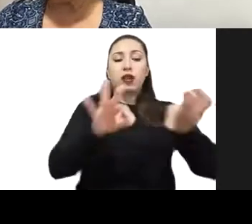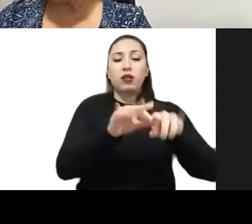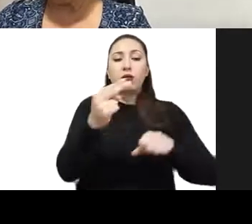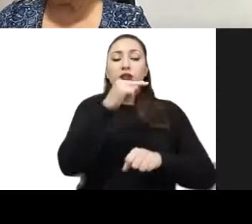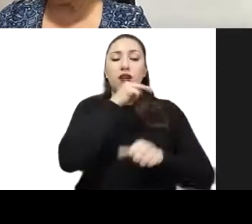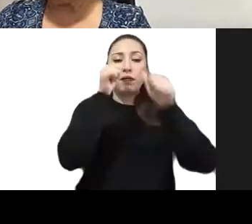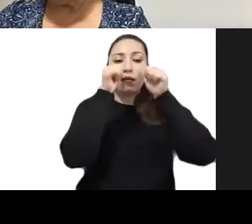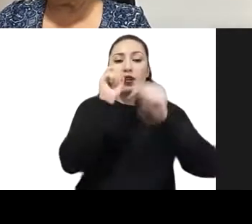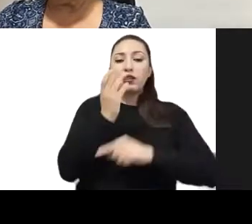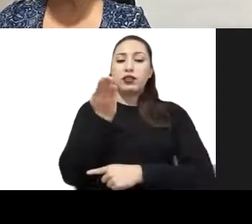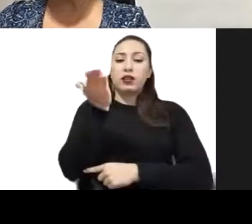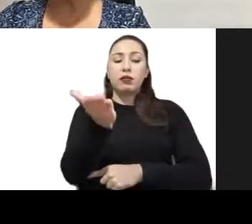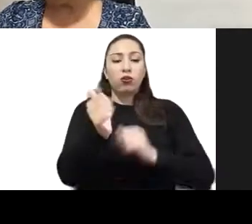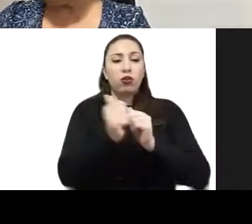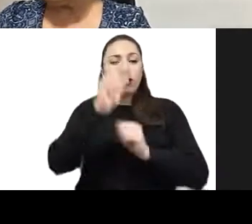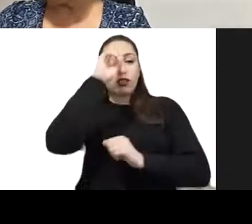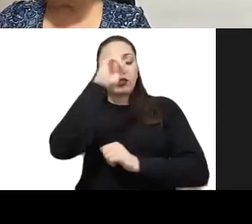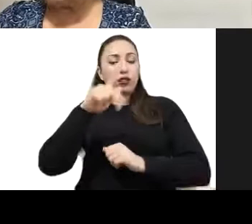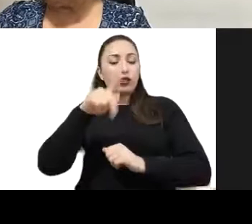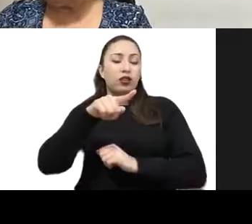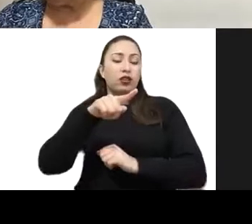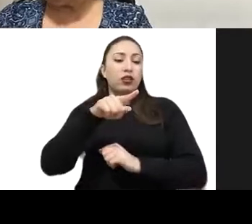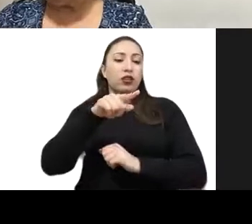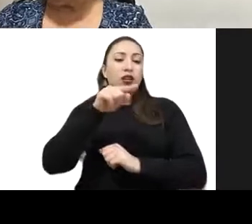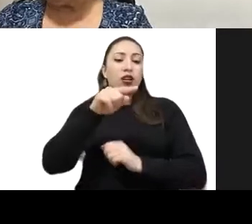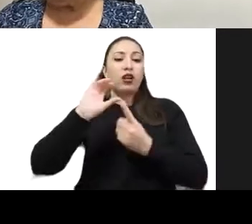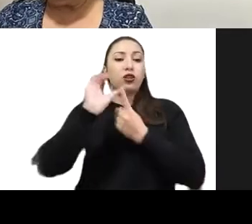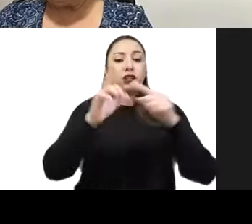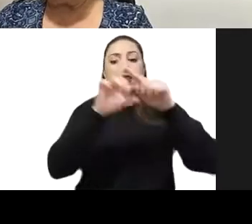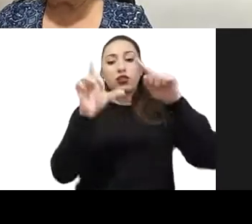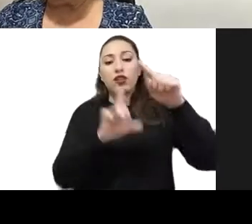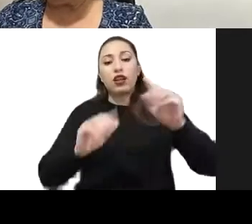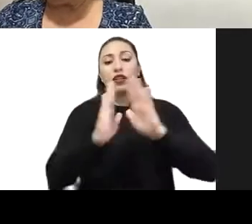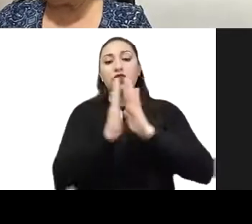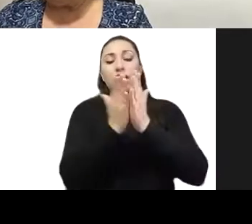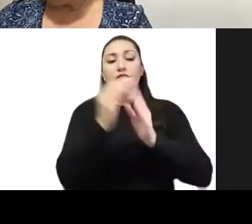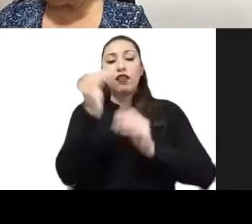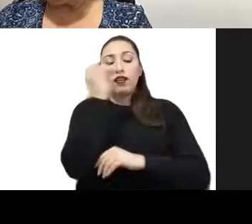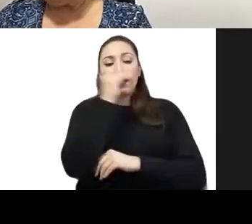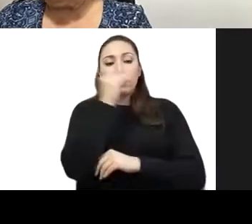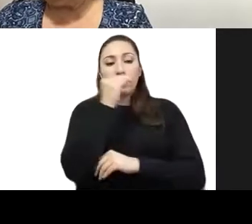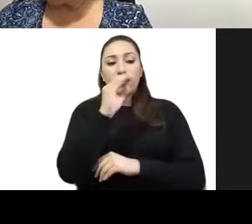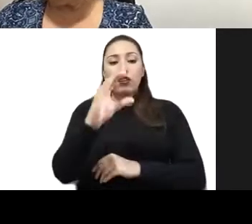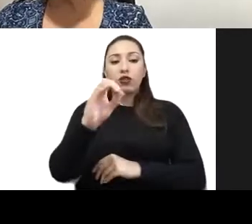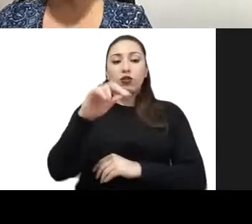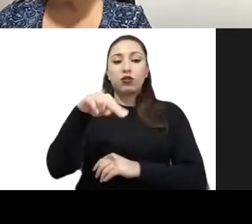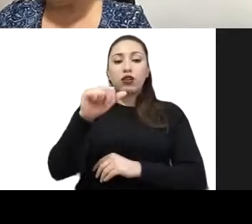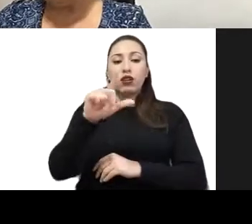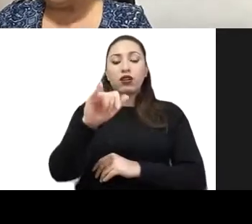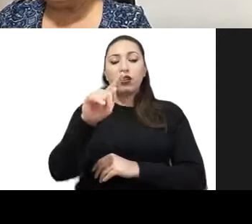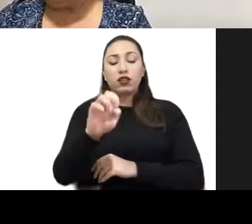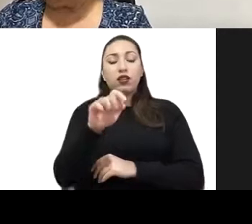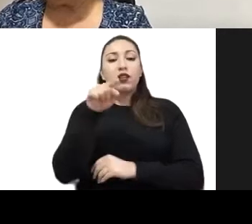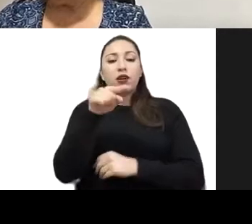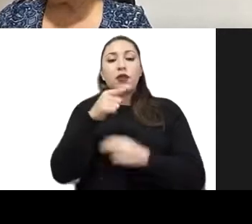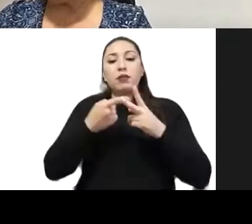manera respetuosa, solicita la Comisión Nacional de Libros de Textos Gratuitos, CONALITEG, realice una